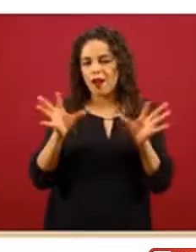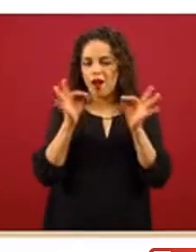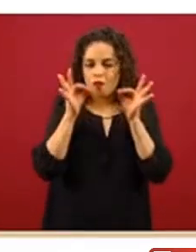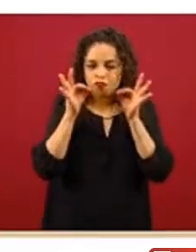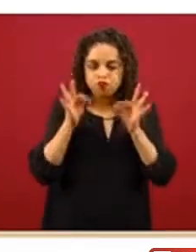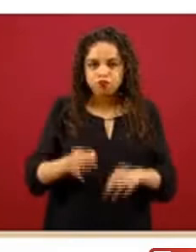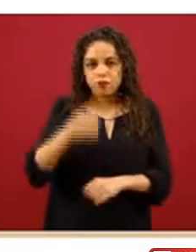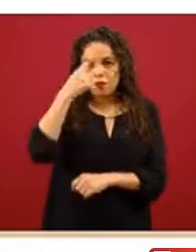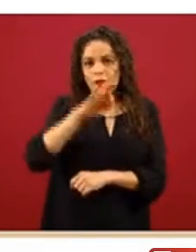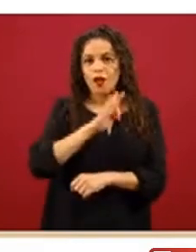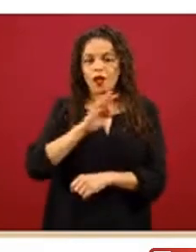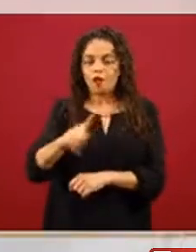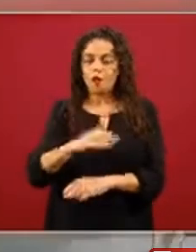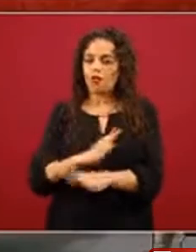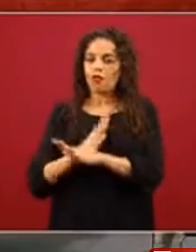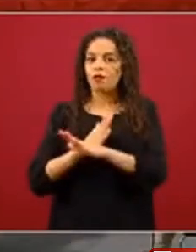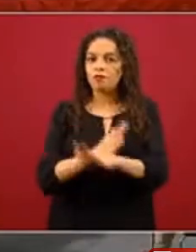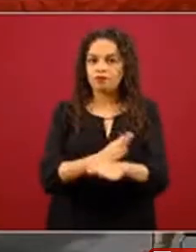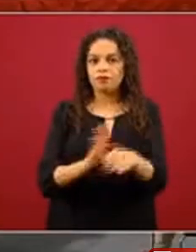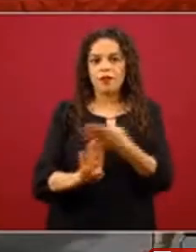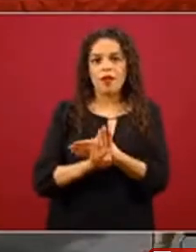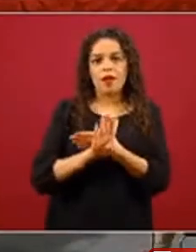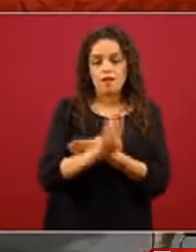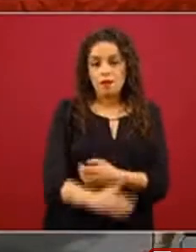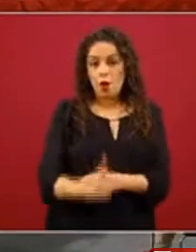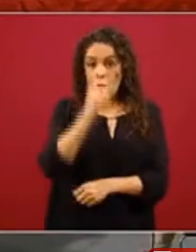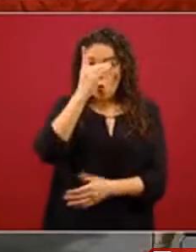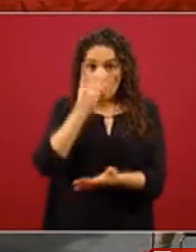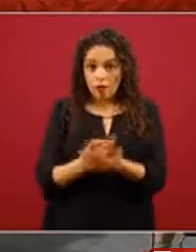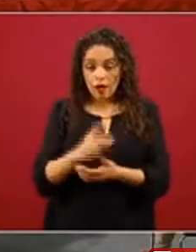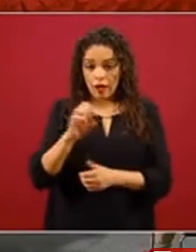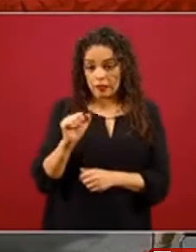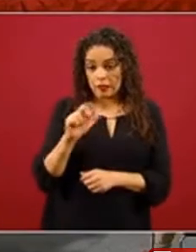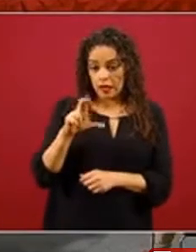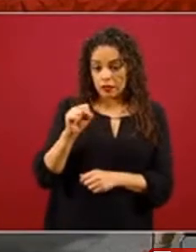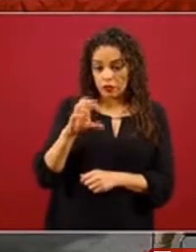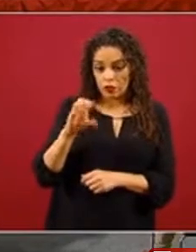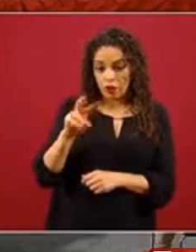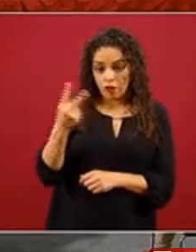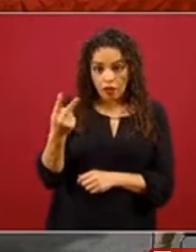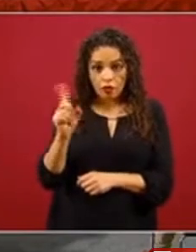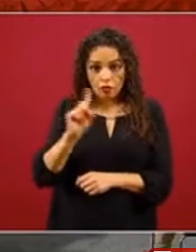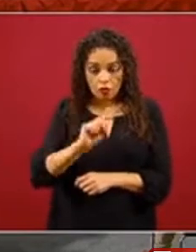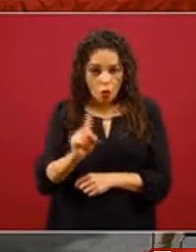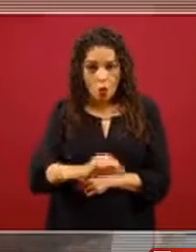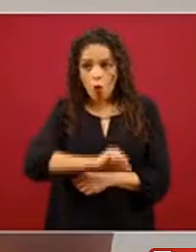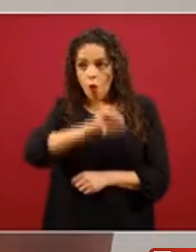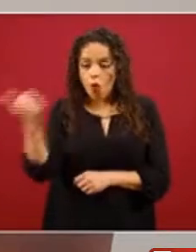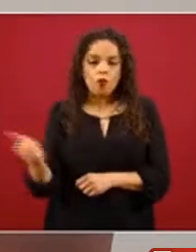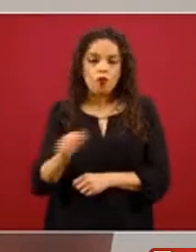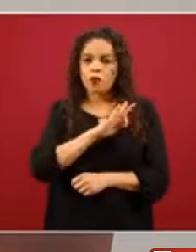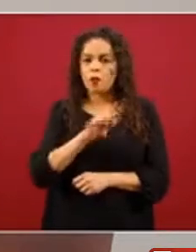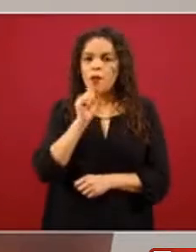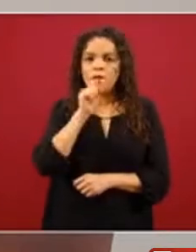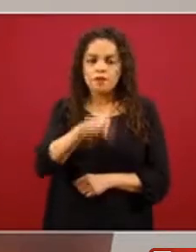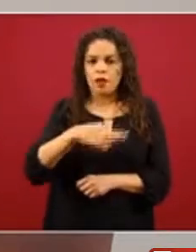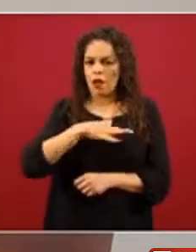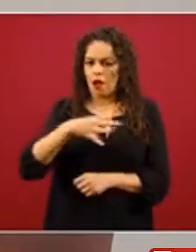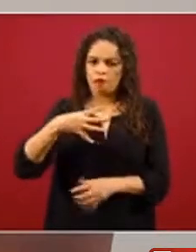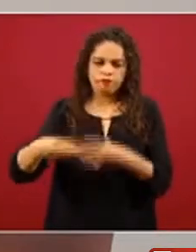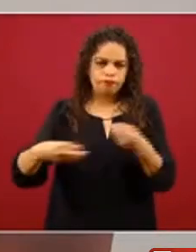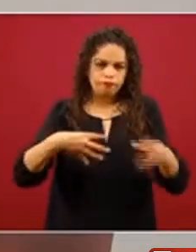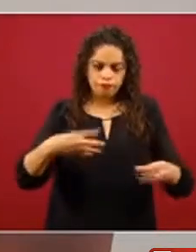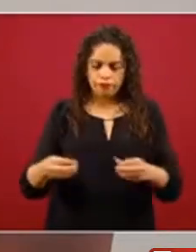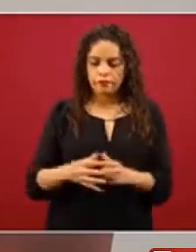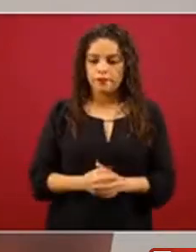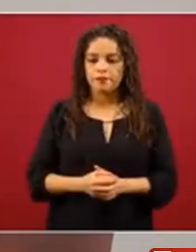solamente de SARS-CoV-2, pero también de otros agentes infecciosos. Las recomendaciones son básicamente,